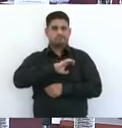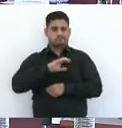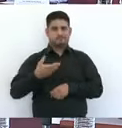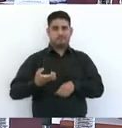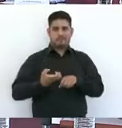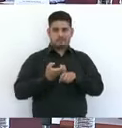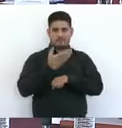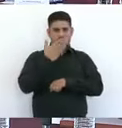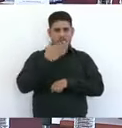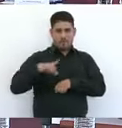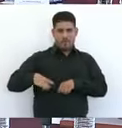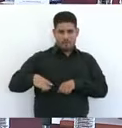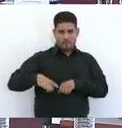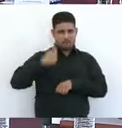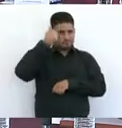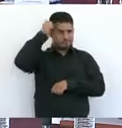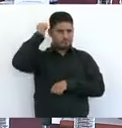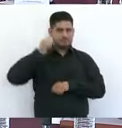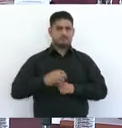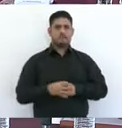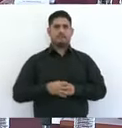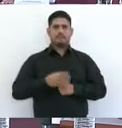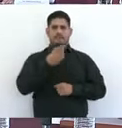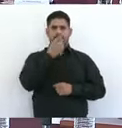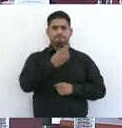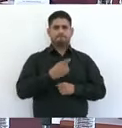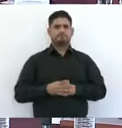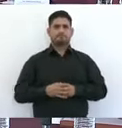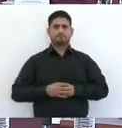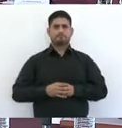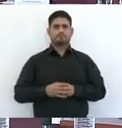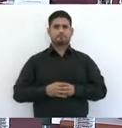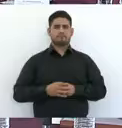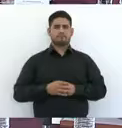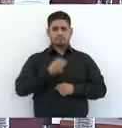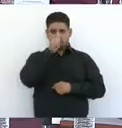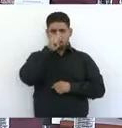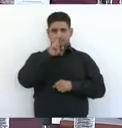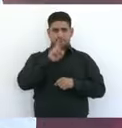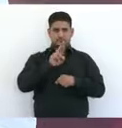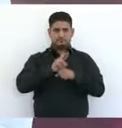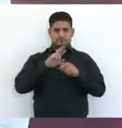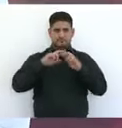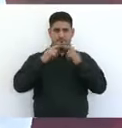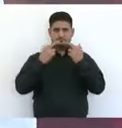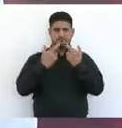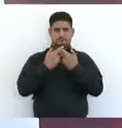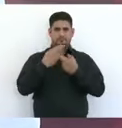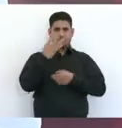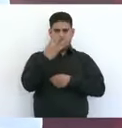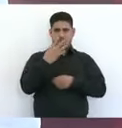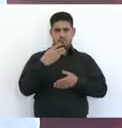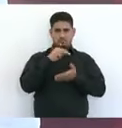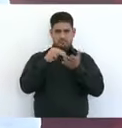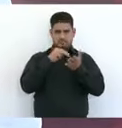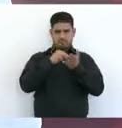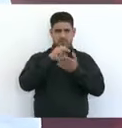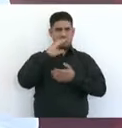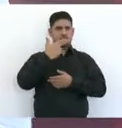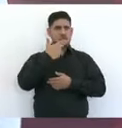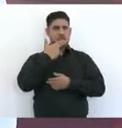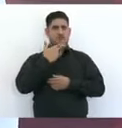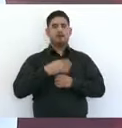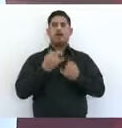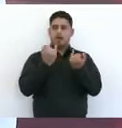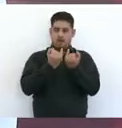Sonora, Alfonso Durazo. Comentarle que la secretaria se reunió con los 4 presidentes municipales de Chihuahua